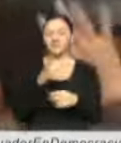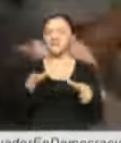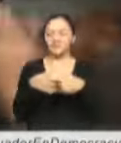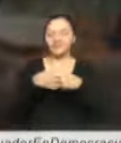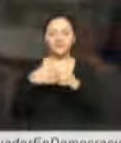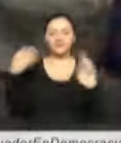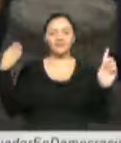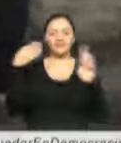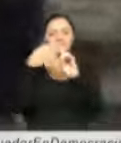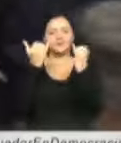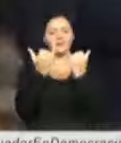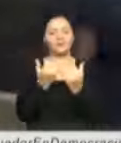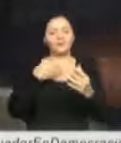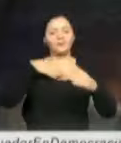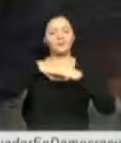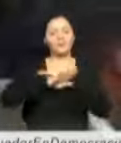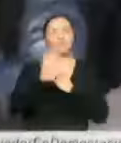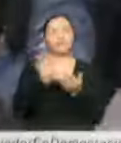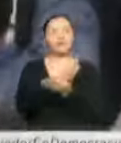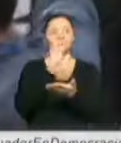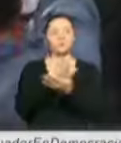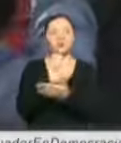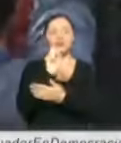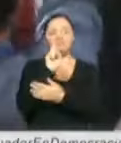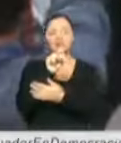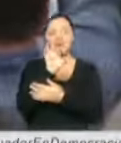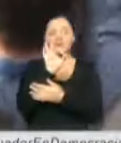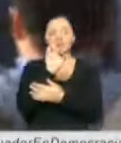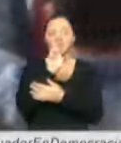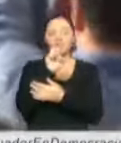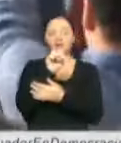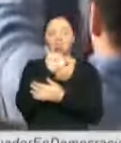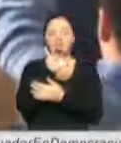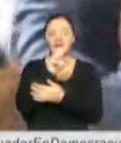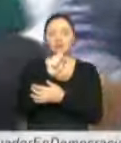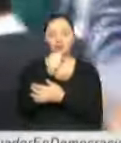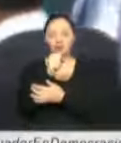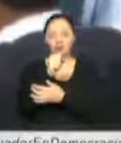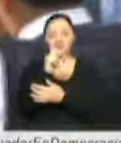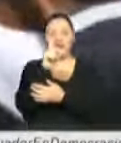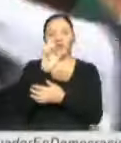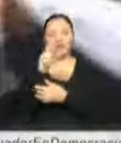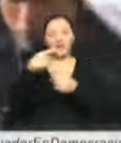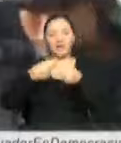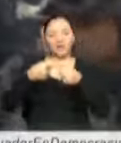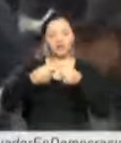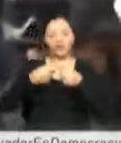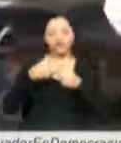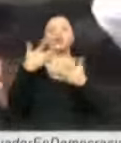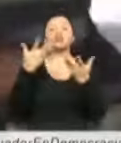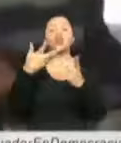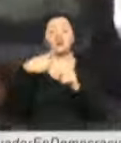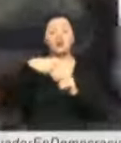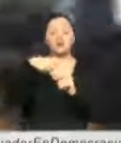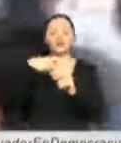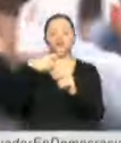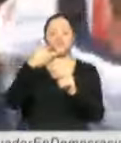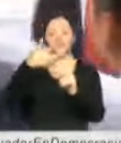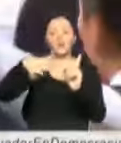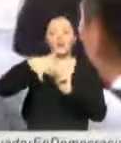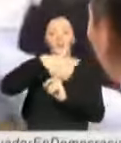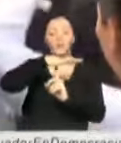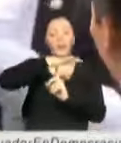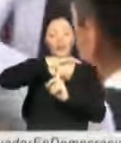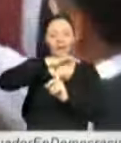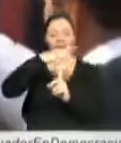dirige precisamente hasta la unidad educativa San Francisco de Quito, al norte de la capital. Hay cerca de 40.000